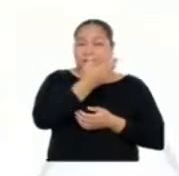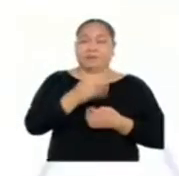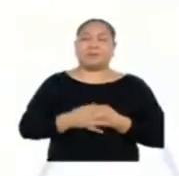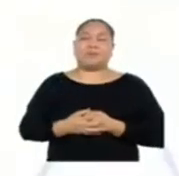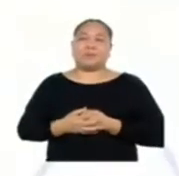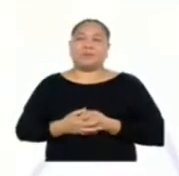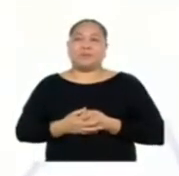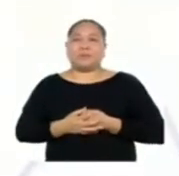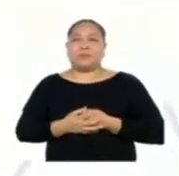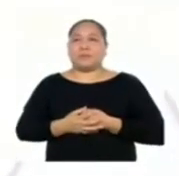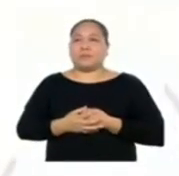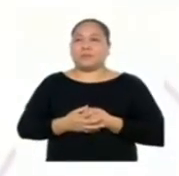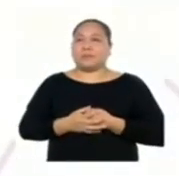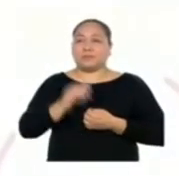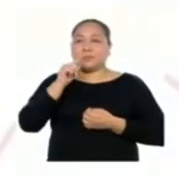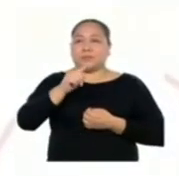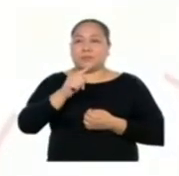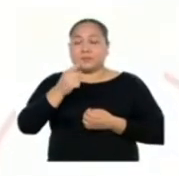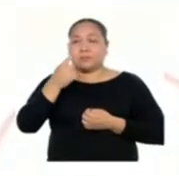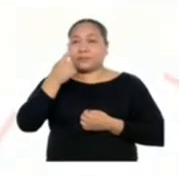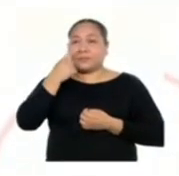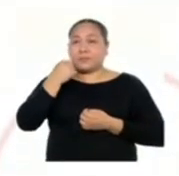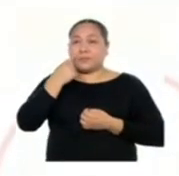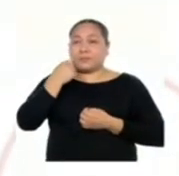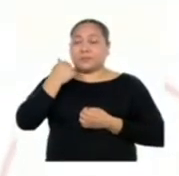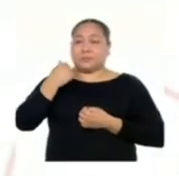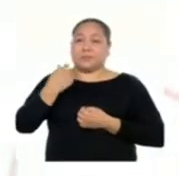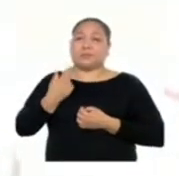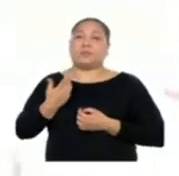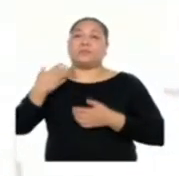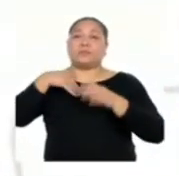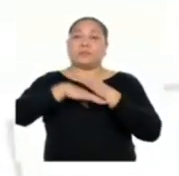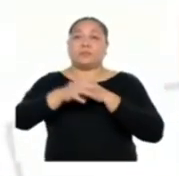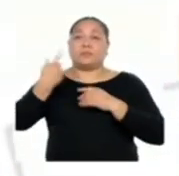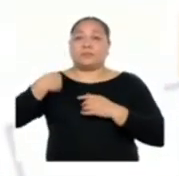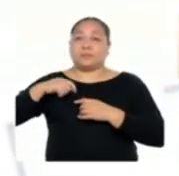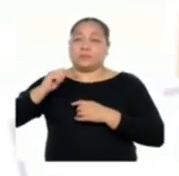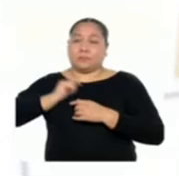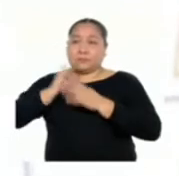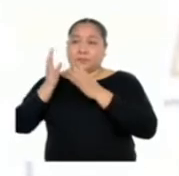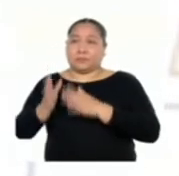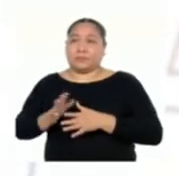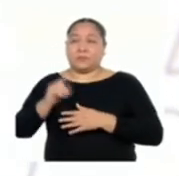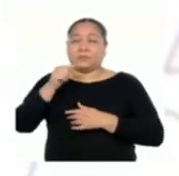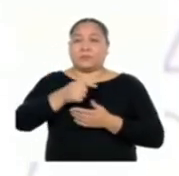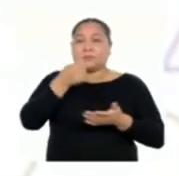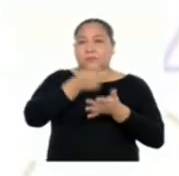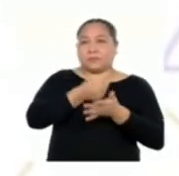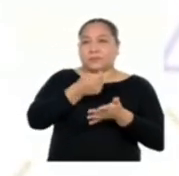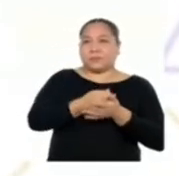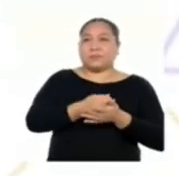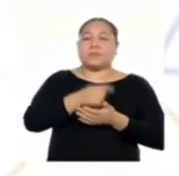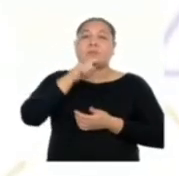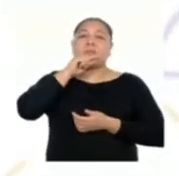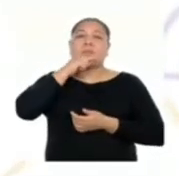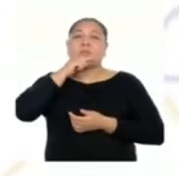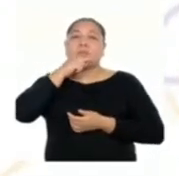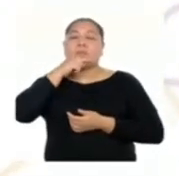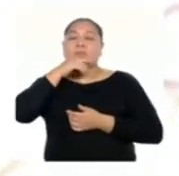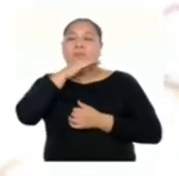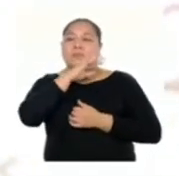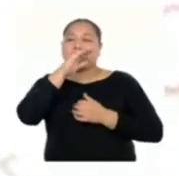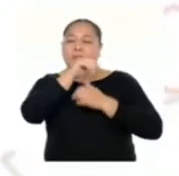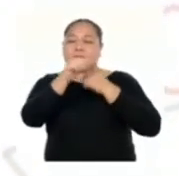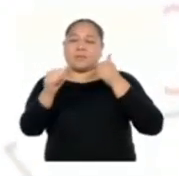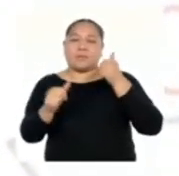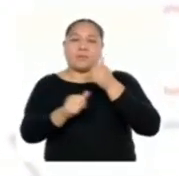Leamos. Los conquistadores españoles eran tributarios de una tradición en la que el estatus de la naturaleza femenina